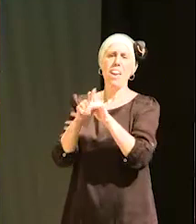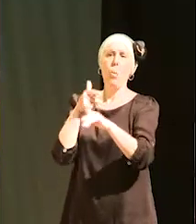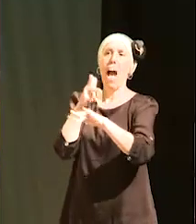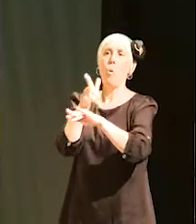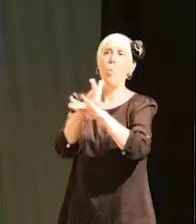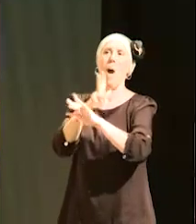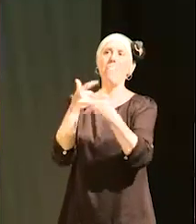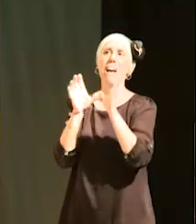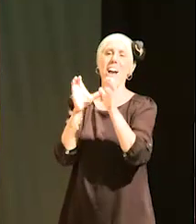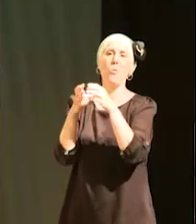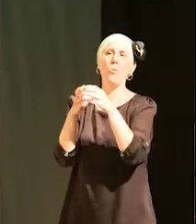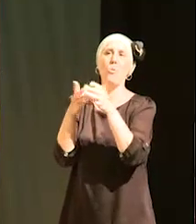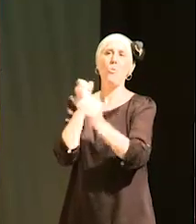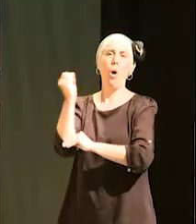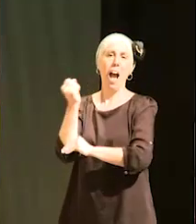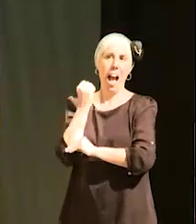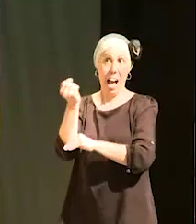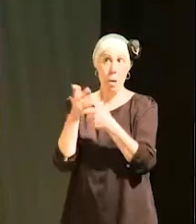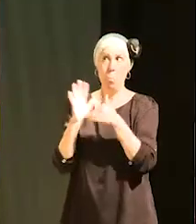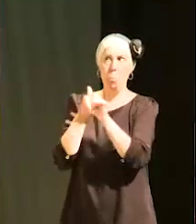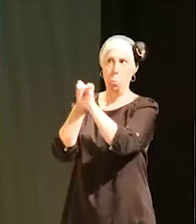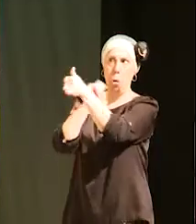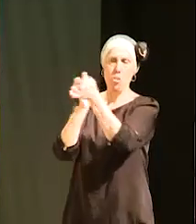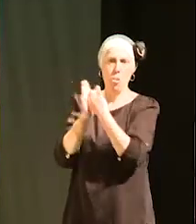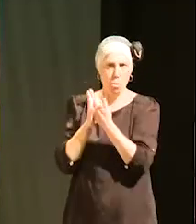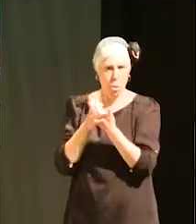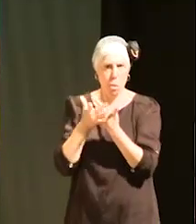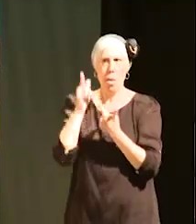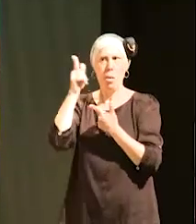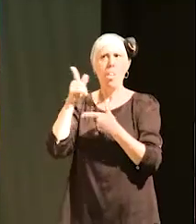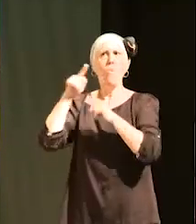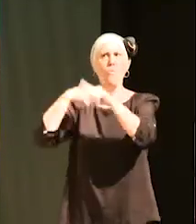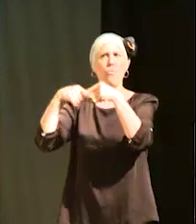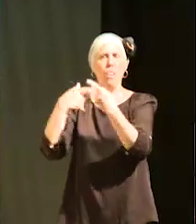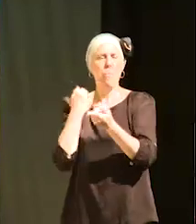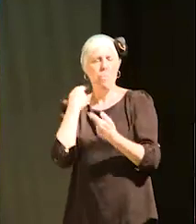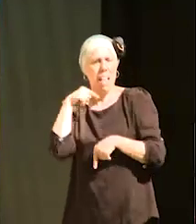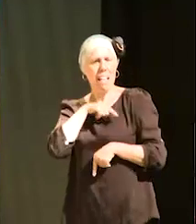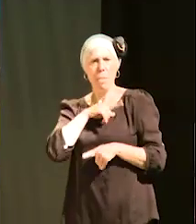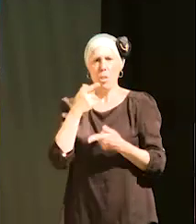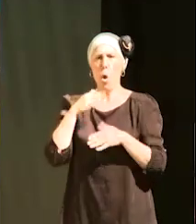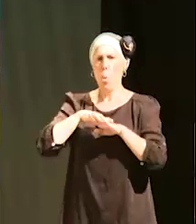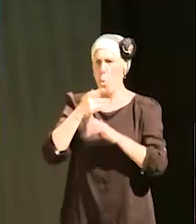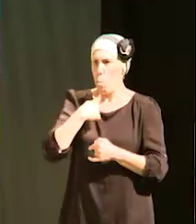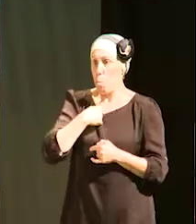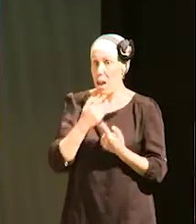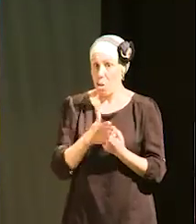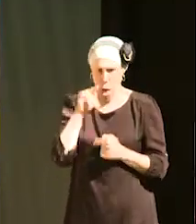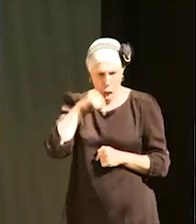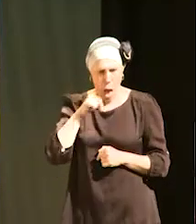es tan inspirado en aquellos grupos que trabajaban con aquella familia que tenía un sentimiento de culpabilidad y que aquí conocíamos por algún